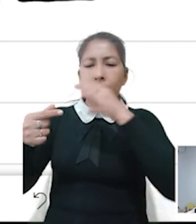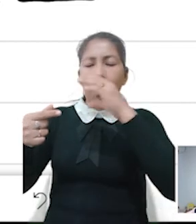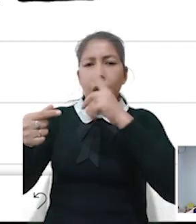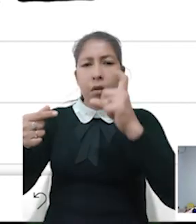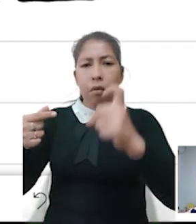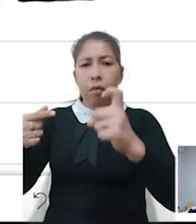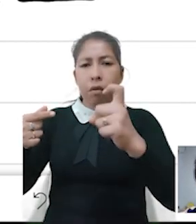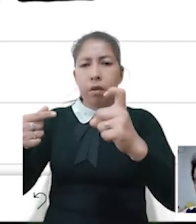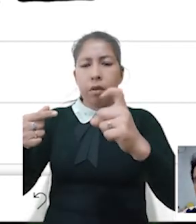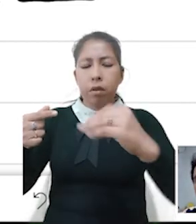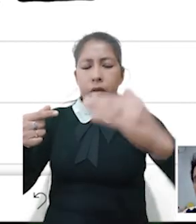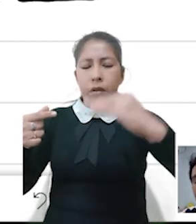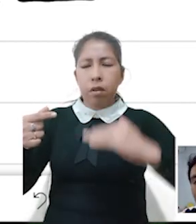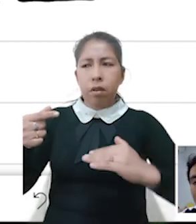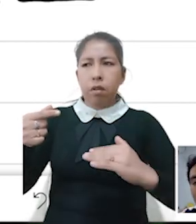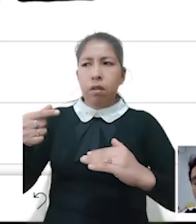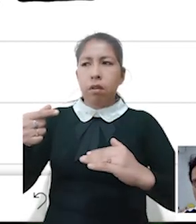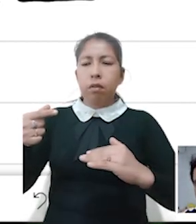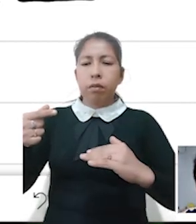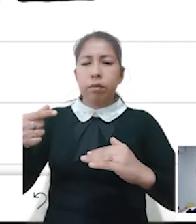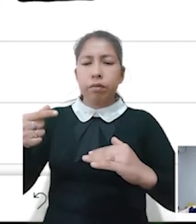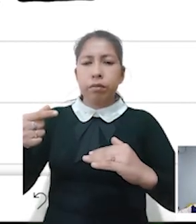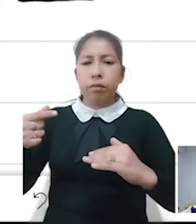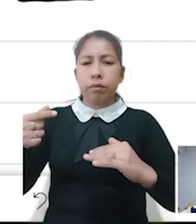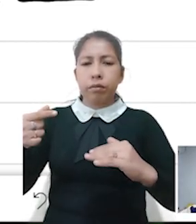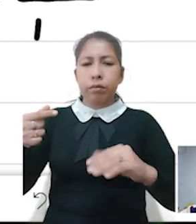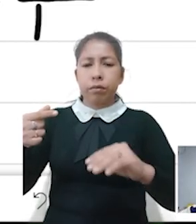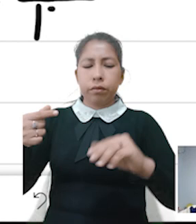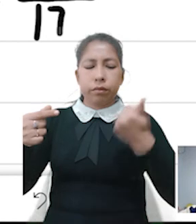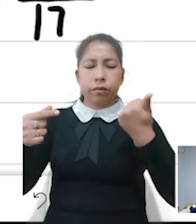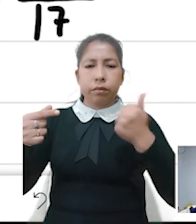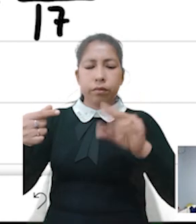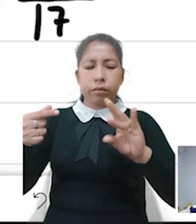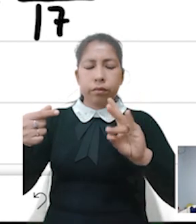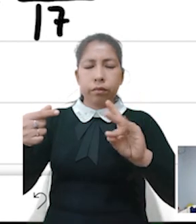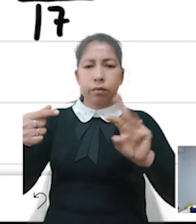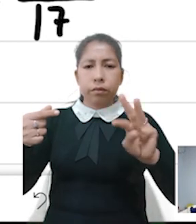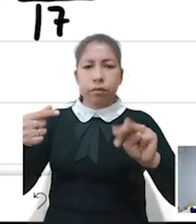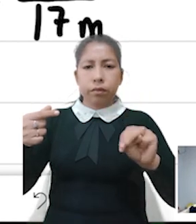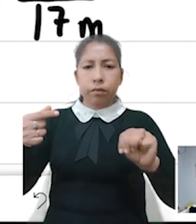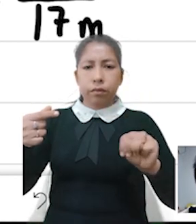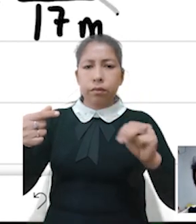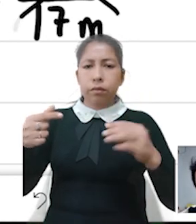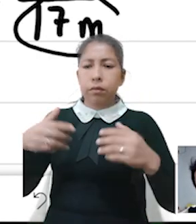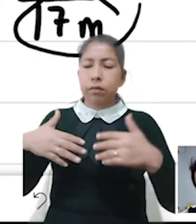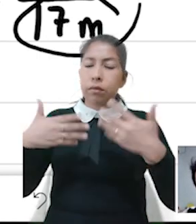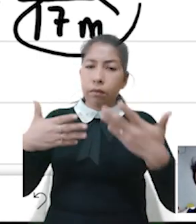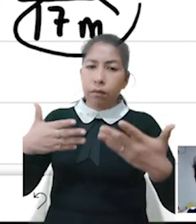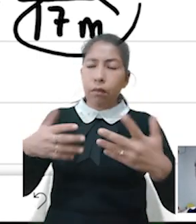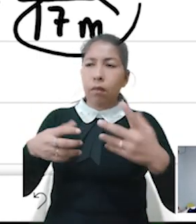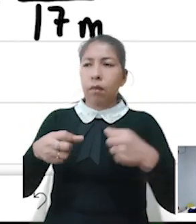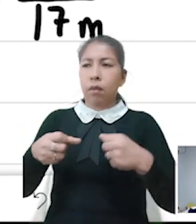conocer, X, sobre el cateto adyacente, que son 17 metros. Esta